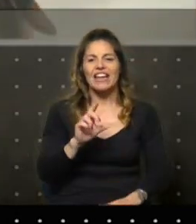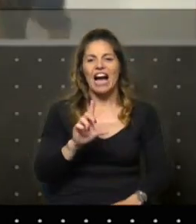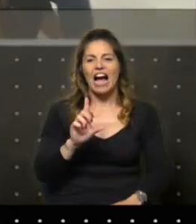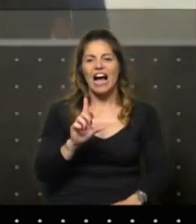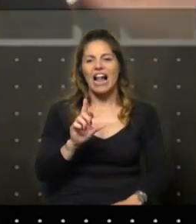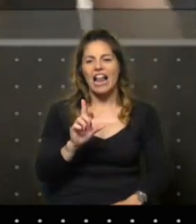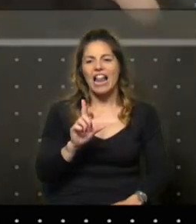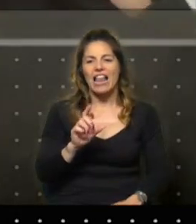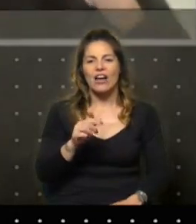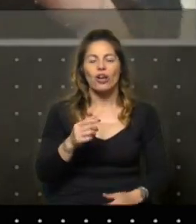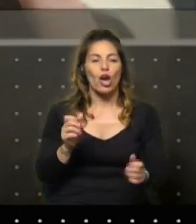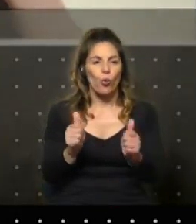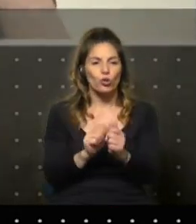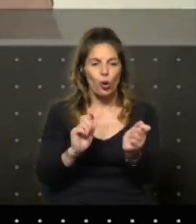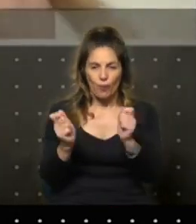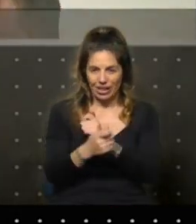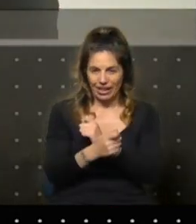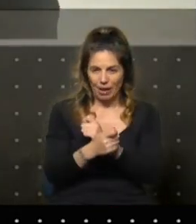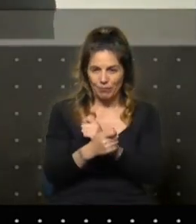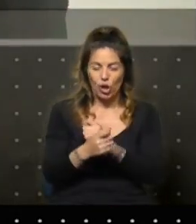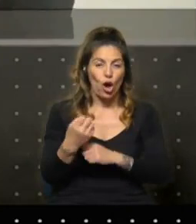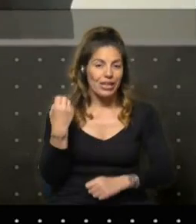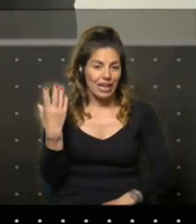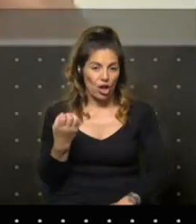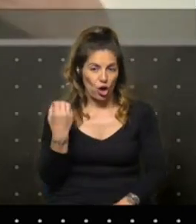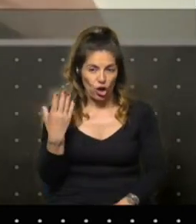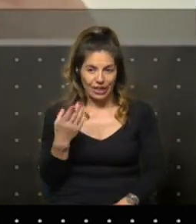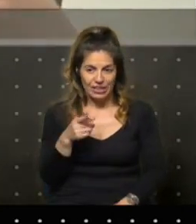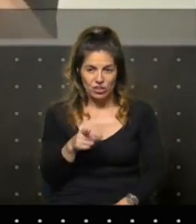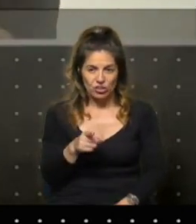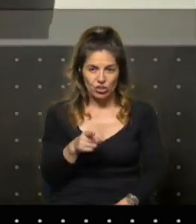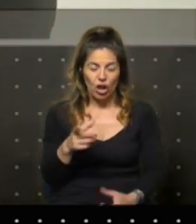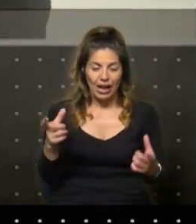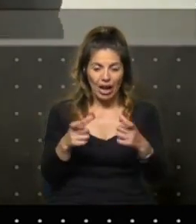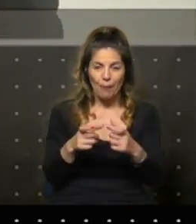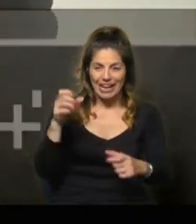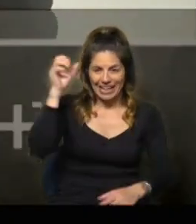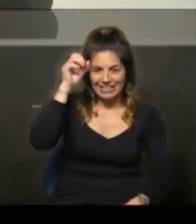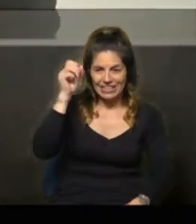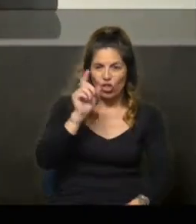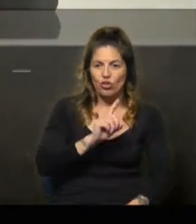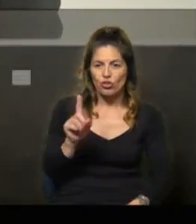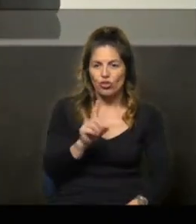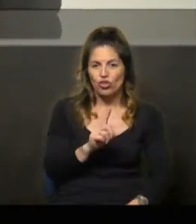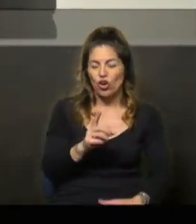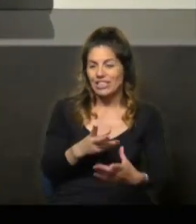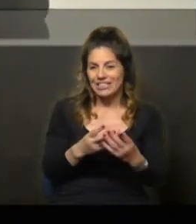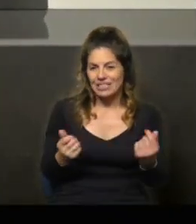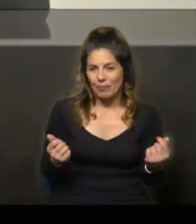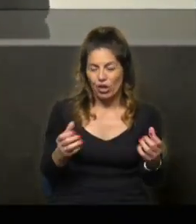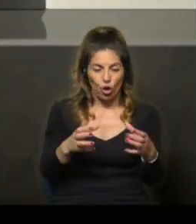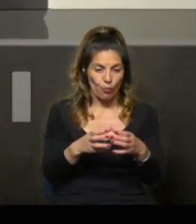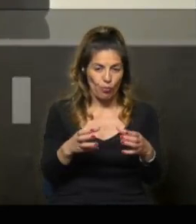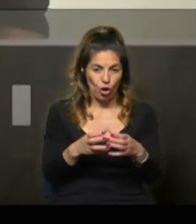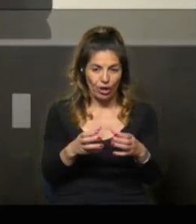bien Juntos por el cambio en por lo menos en el el congreso en la cámara de senadores no se disolvió el bloque